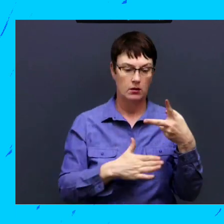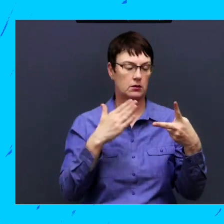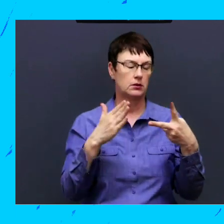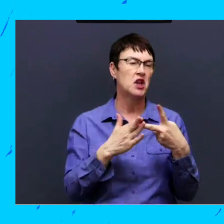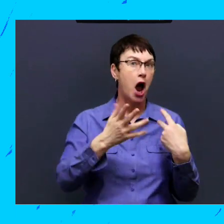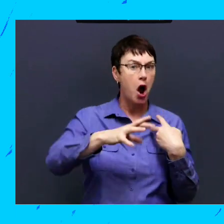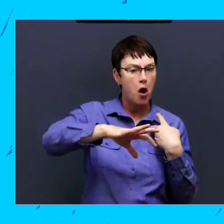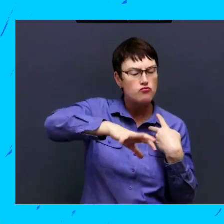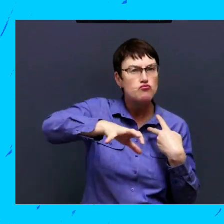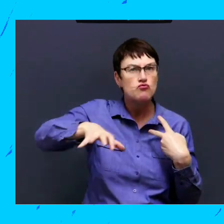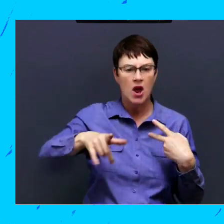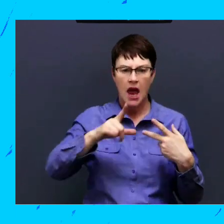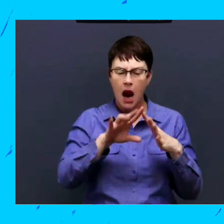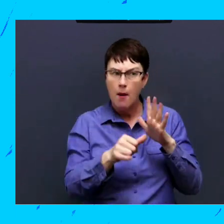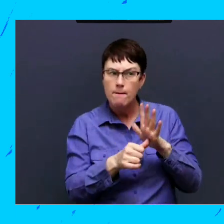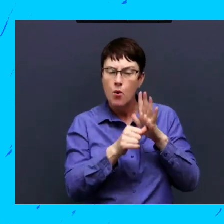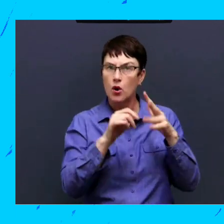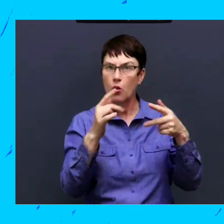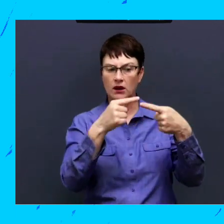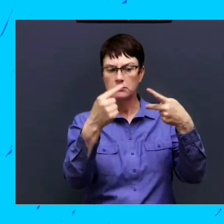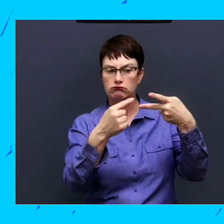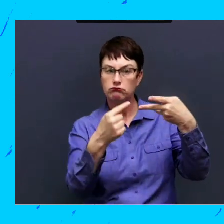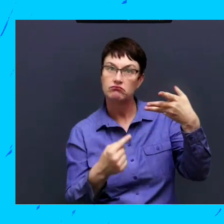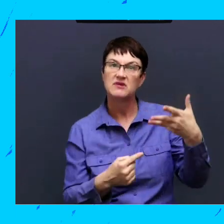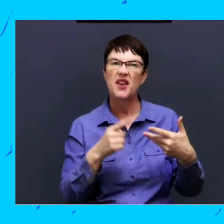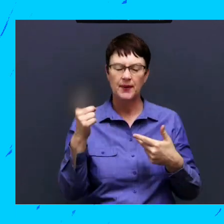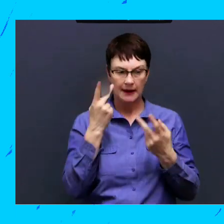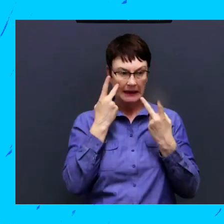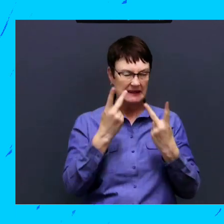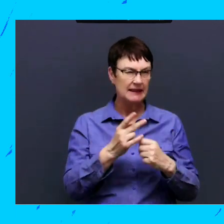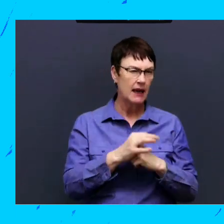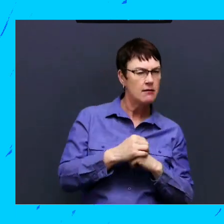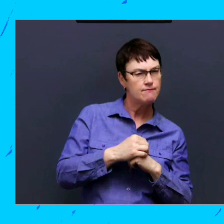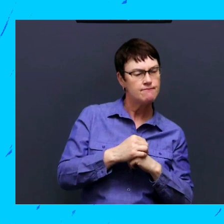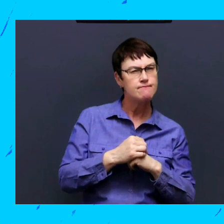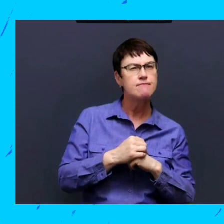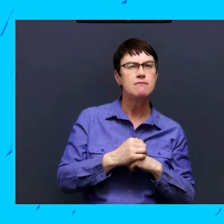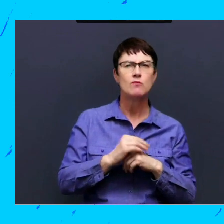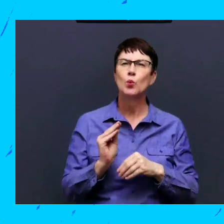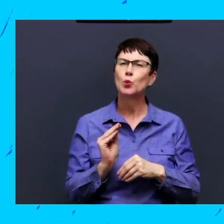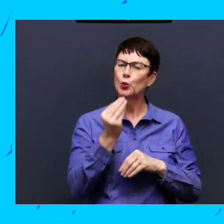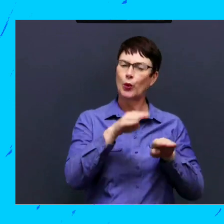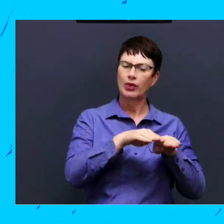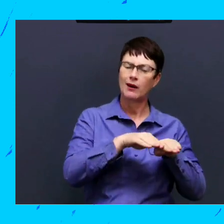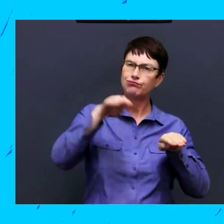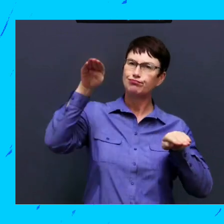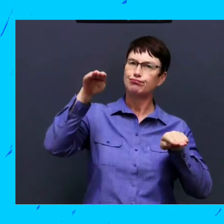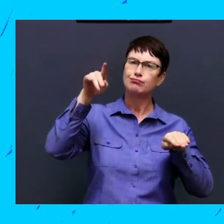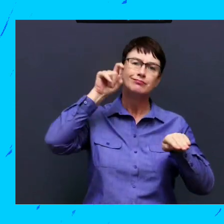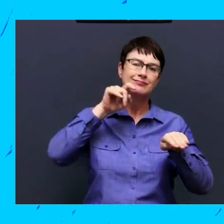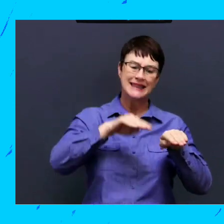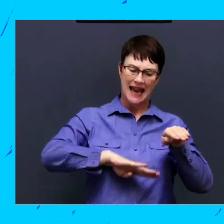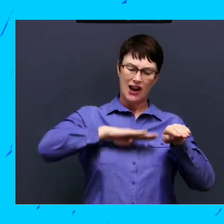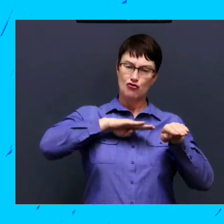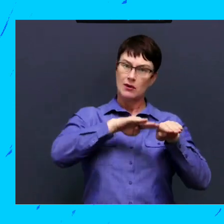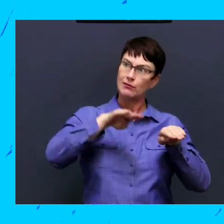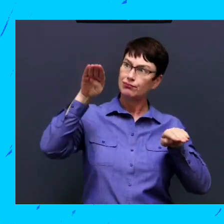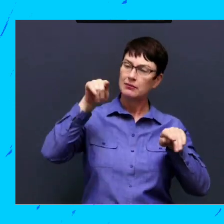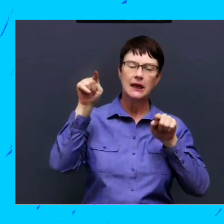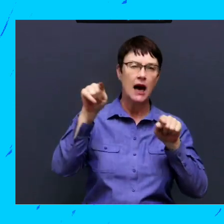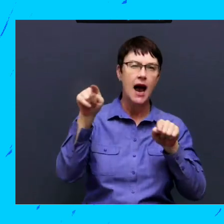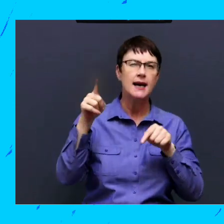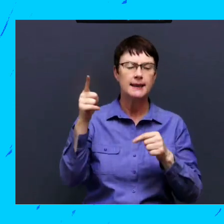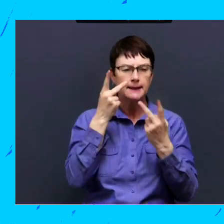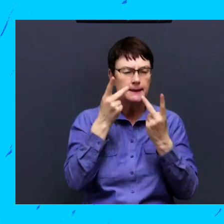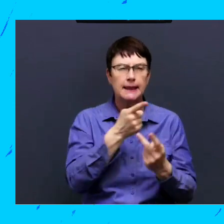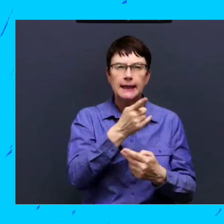desafíos, oportunidades y la necesidad de los adolescentes en sus países. Y esto es un documento de